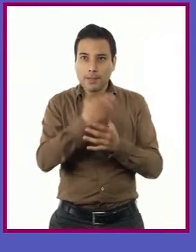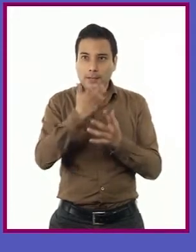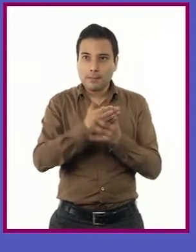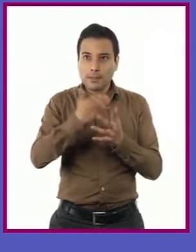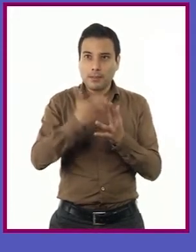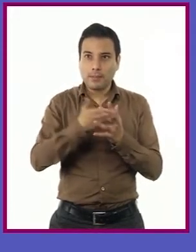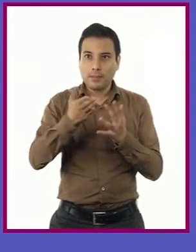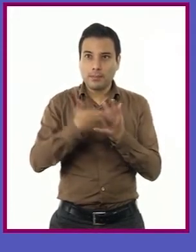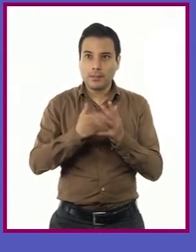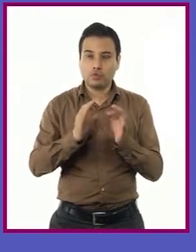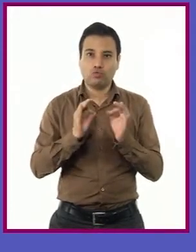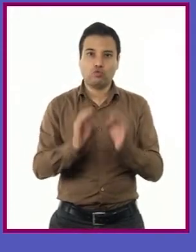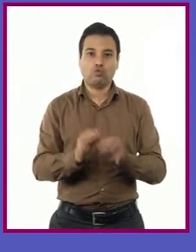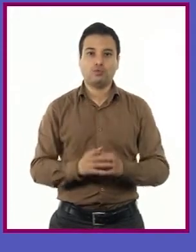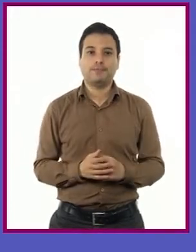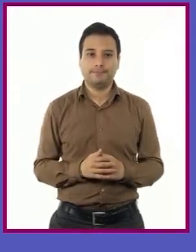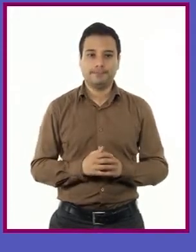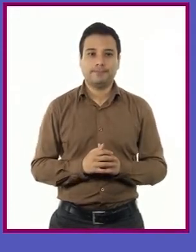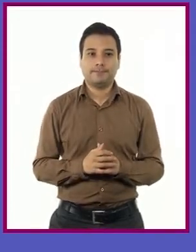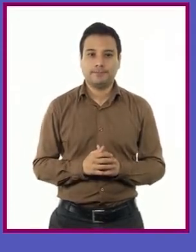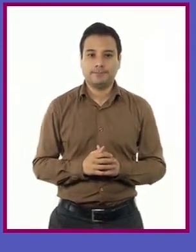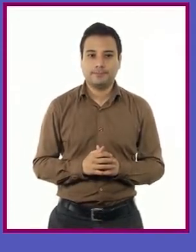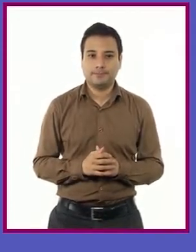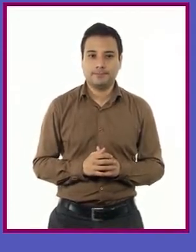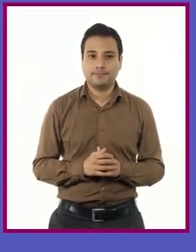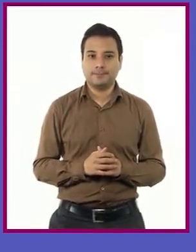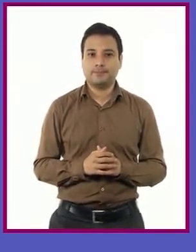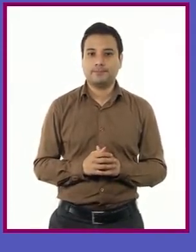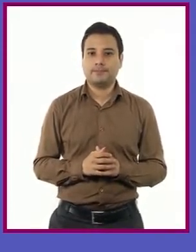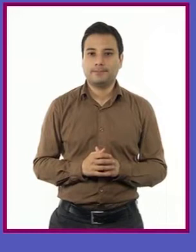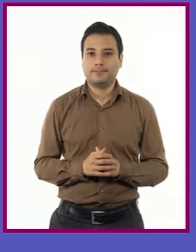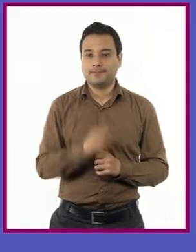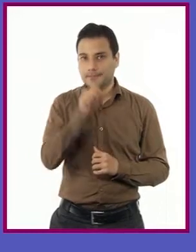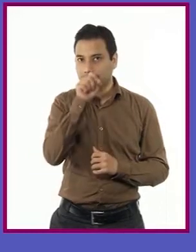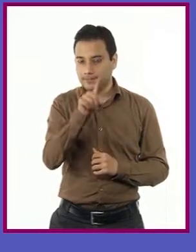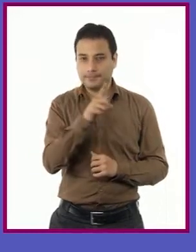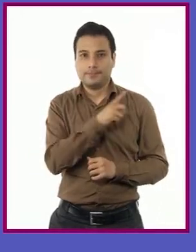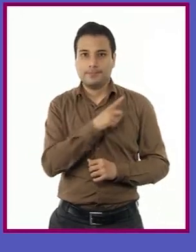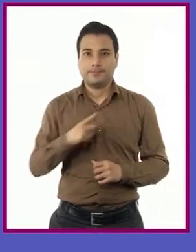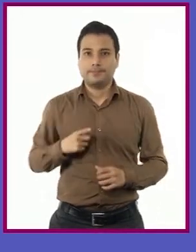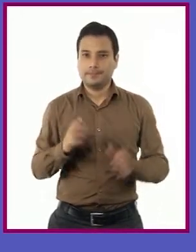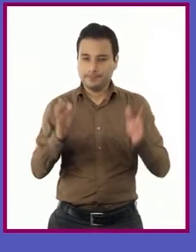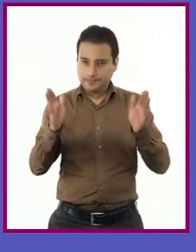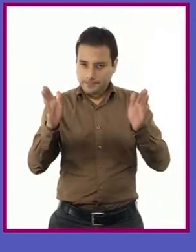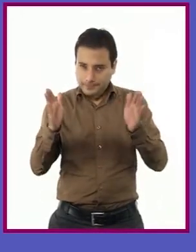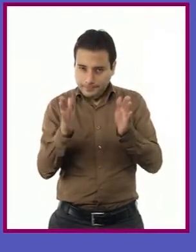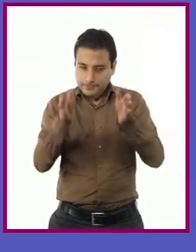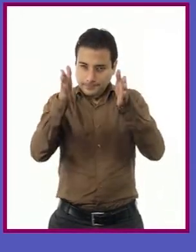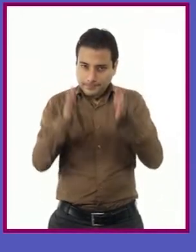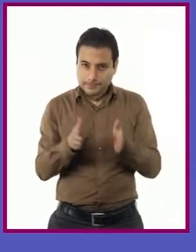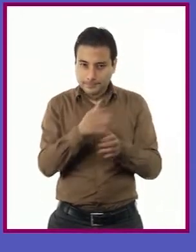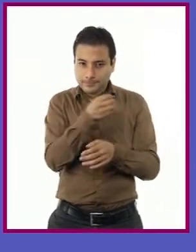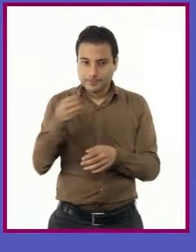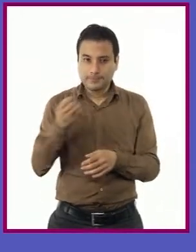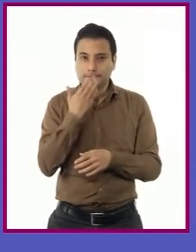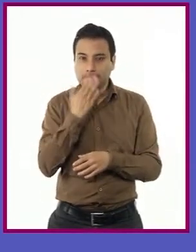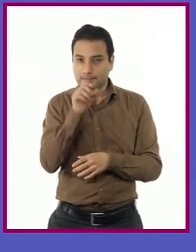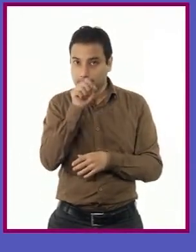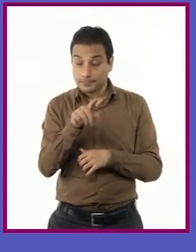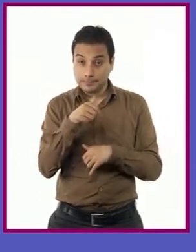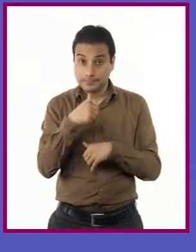El superior, inferior, izquierdo y derecho, justificar los textos en ambos márgenes y que se numeren